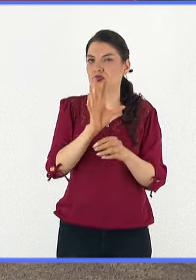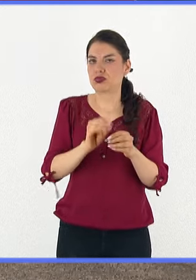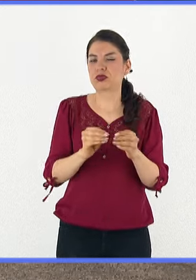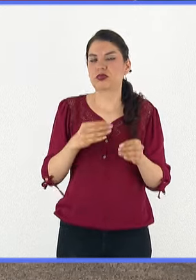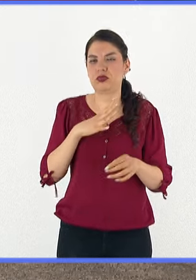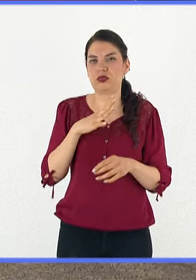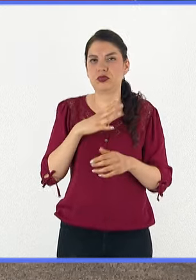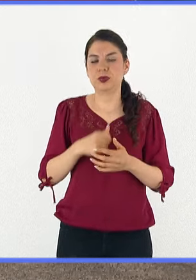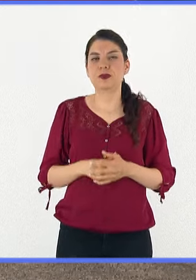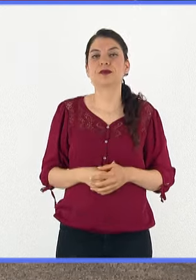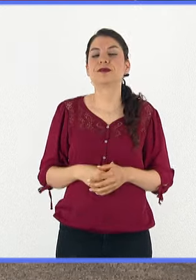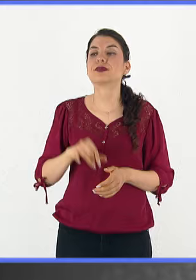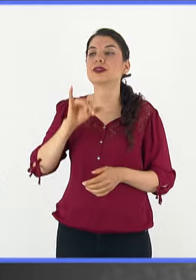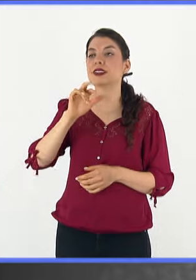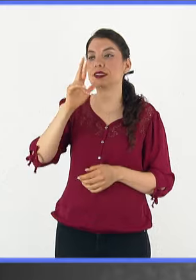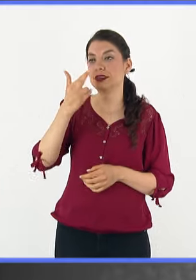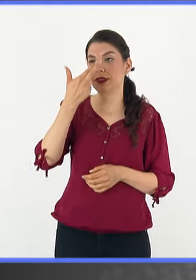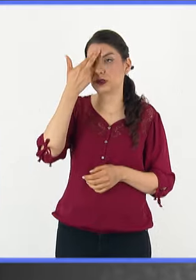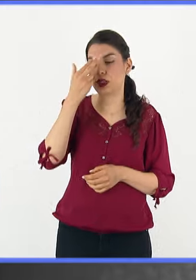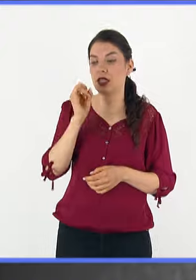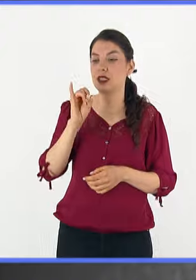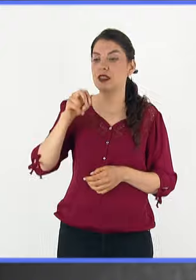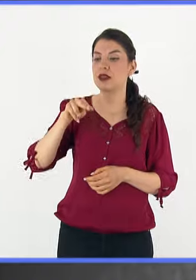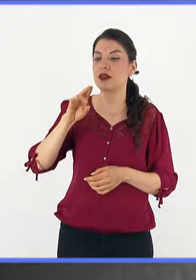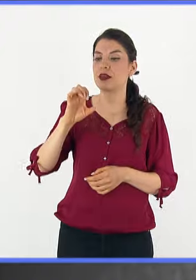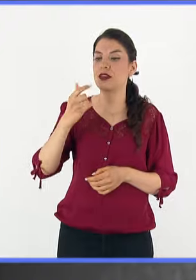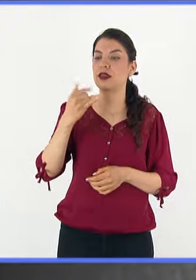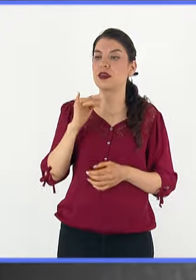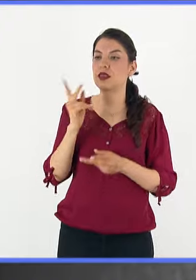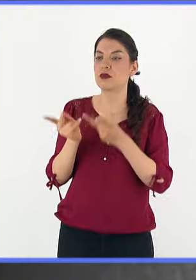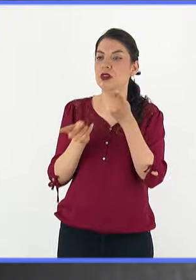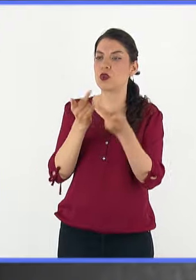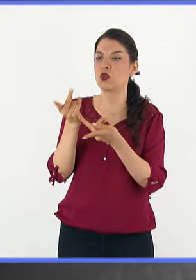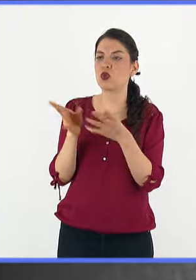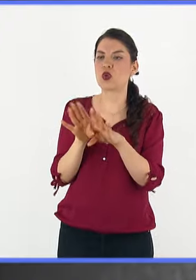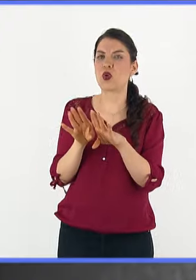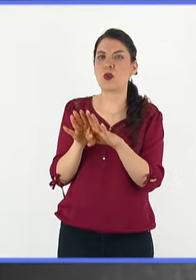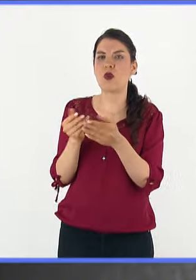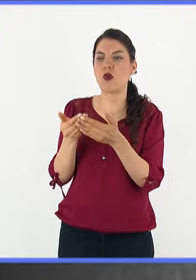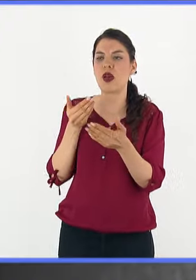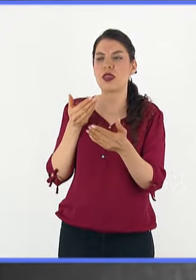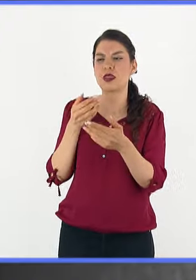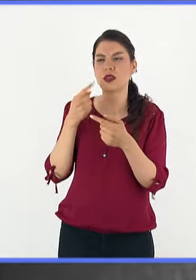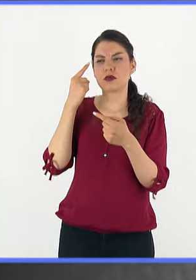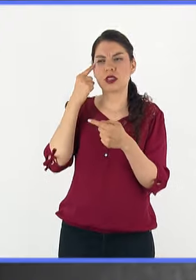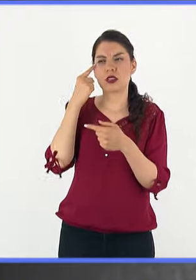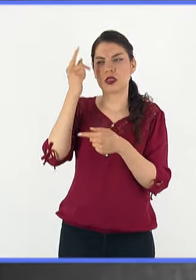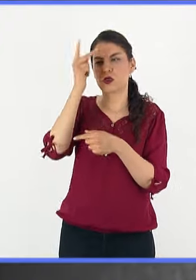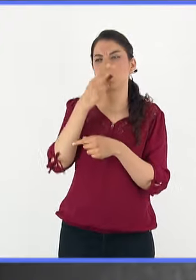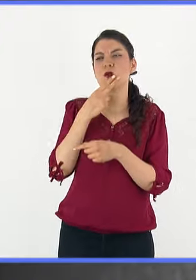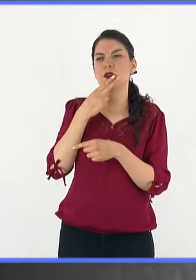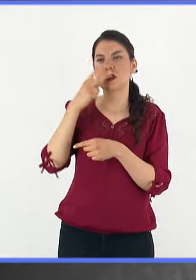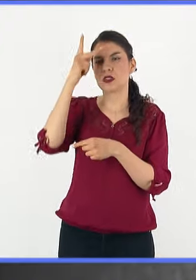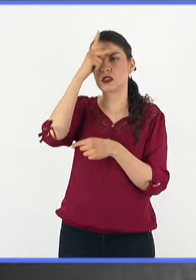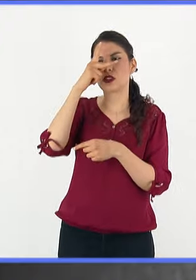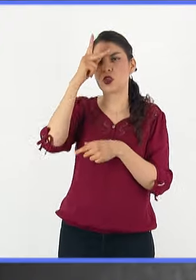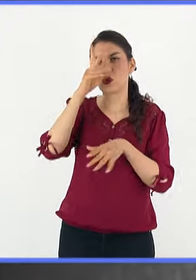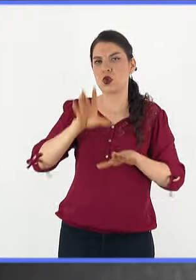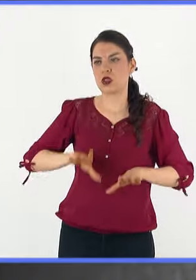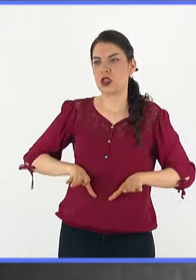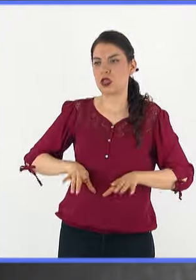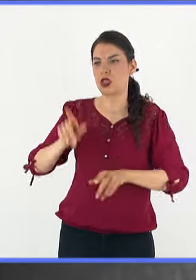que la encuesta de percepción de inji está basada en una metodología de psicología conductista es decir la percepción en